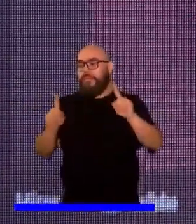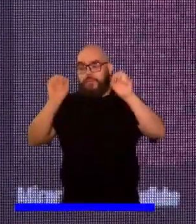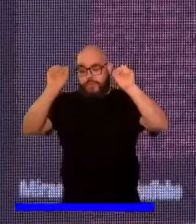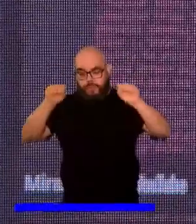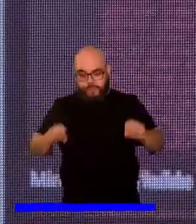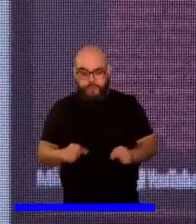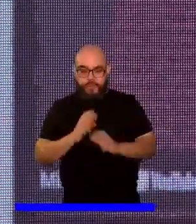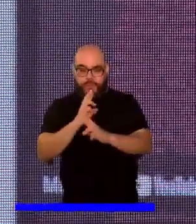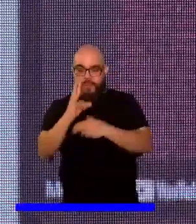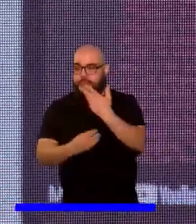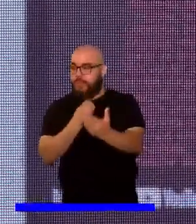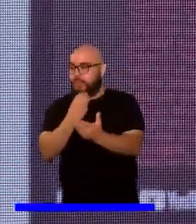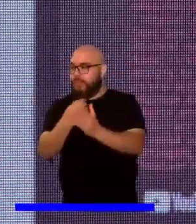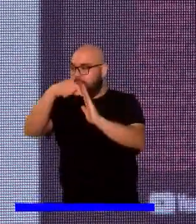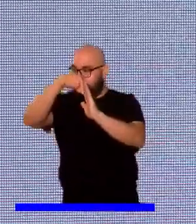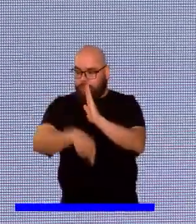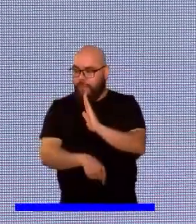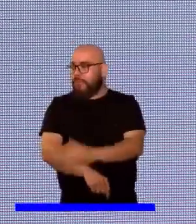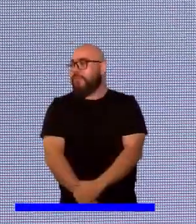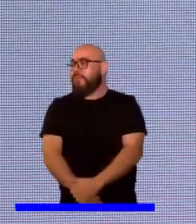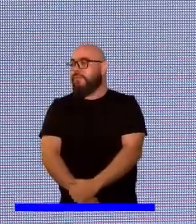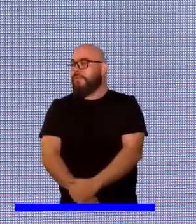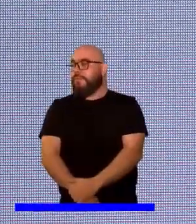unos resultados muy robustos y muy profundos.